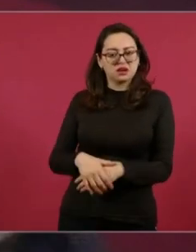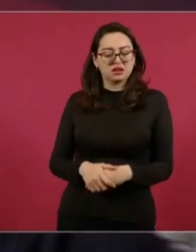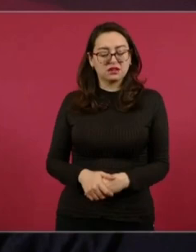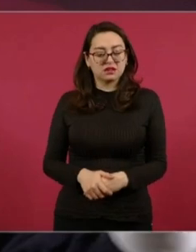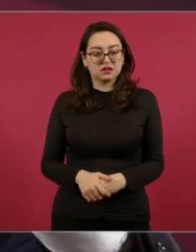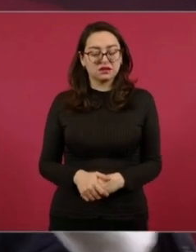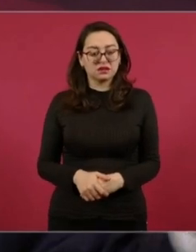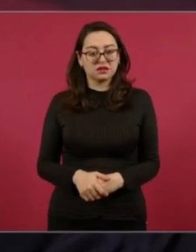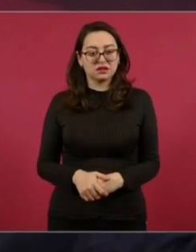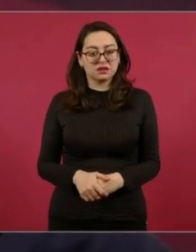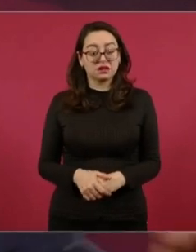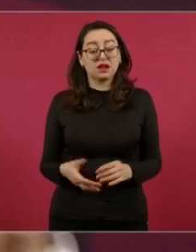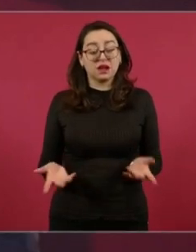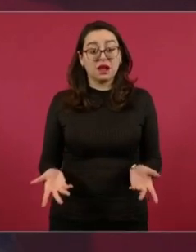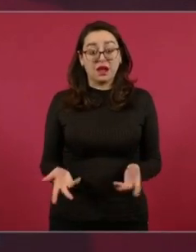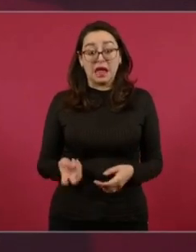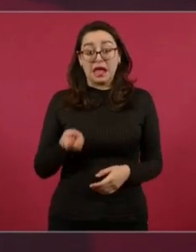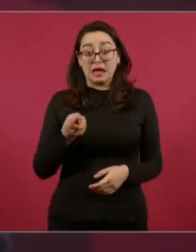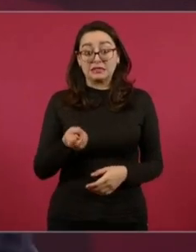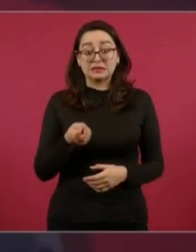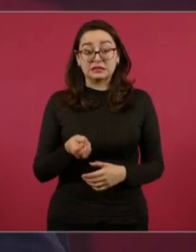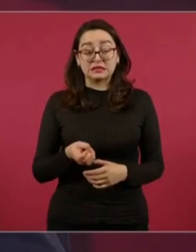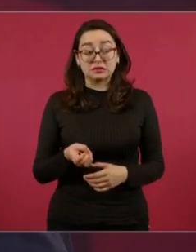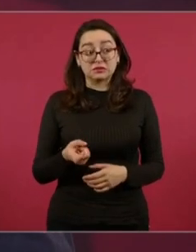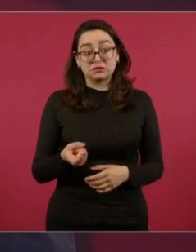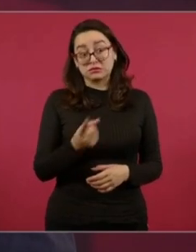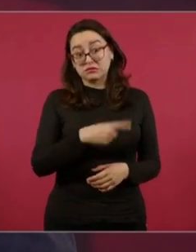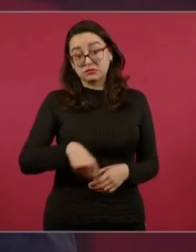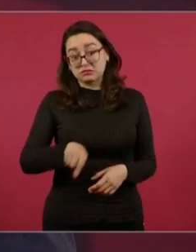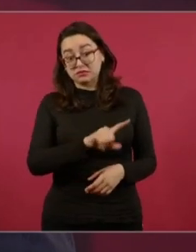Eso era lo que querían.